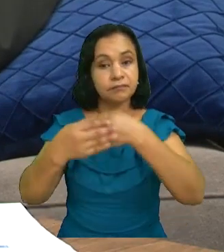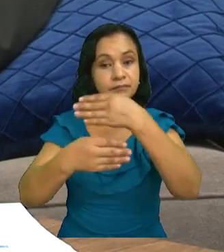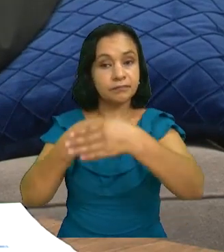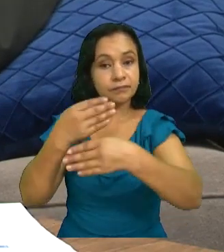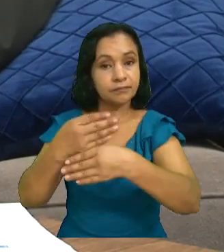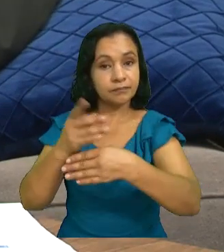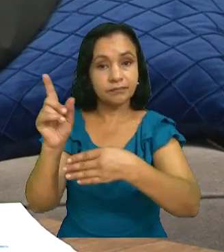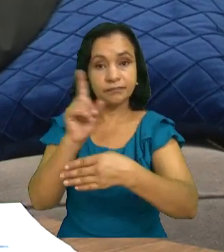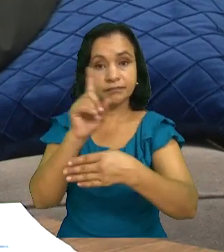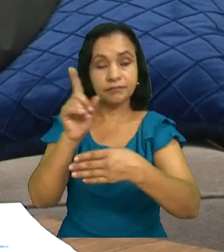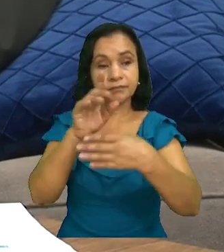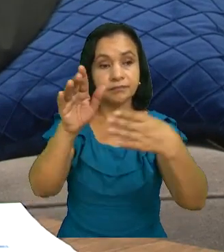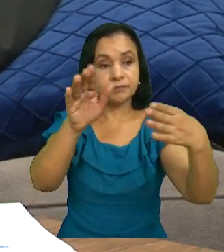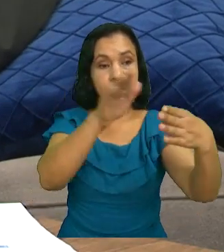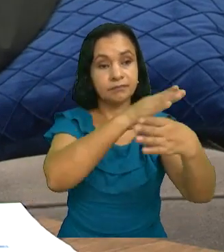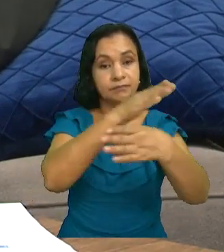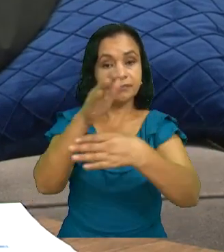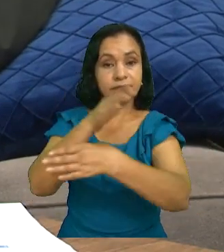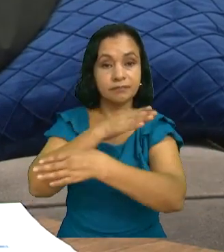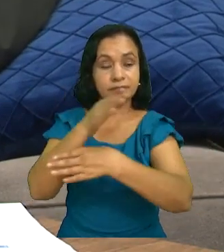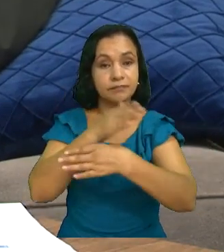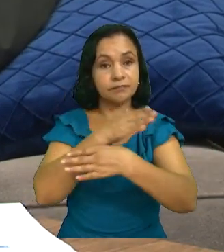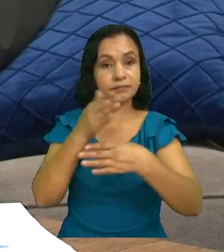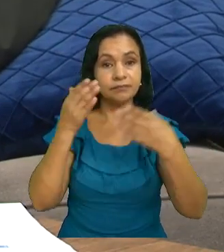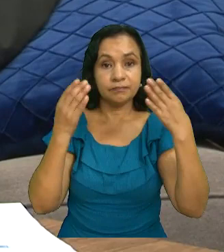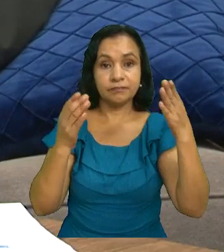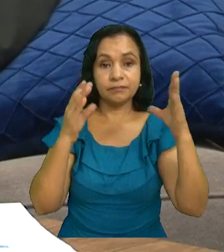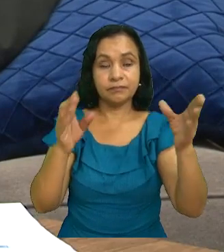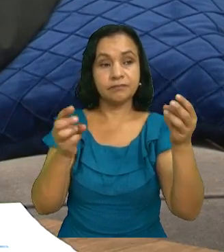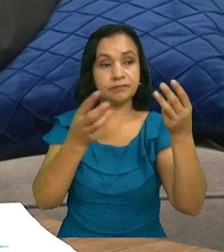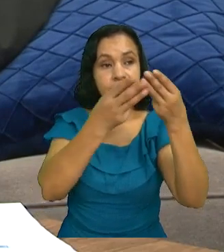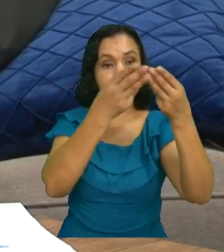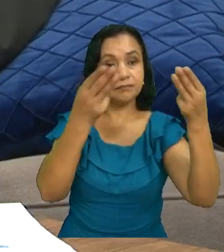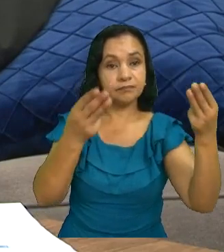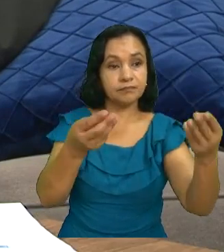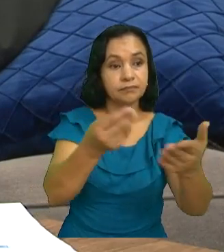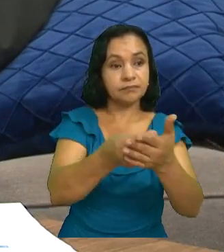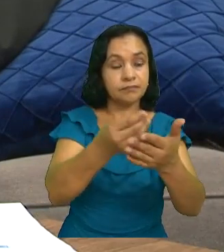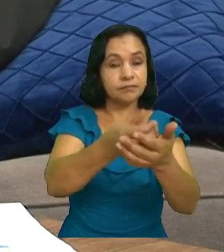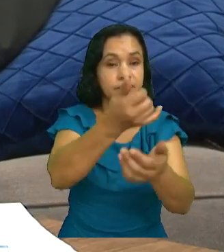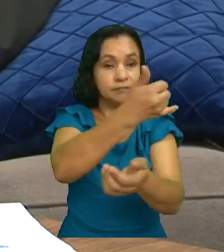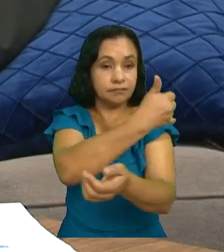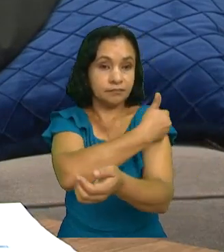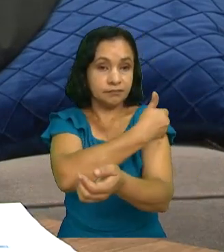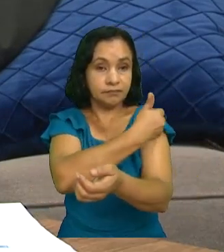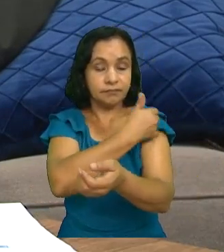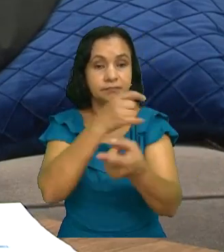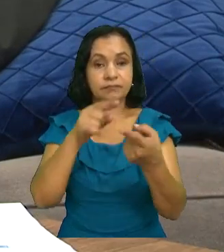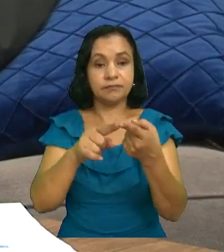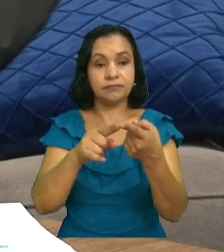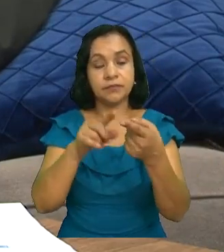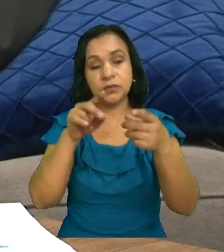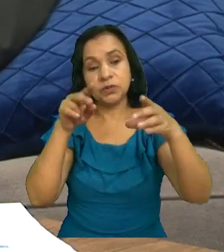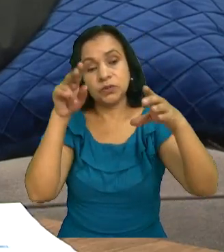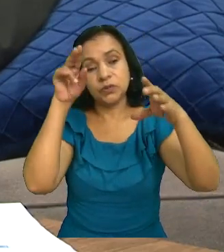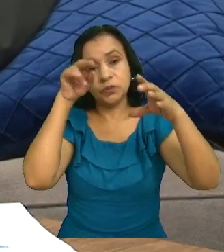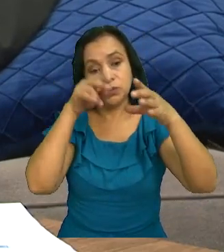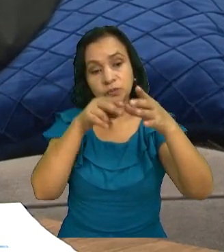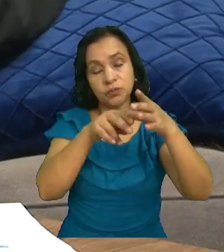la inversión muy sofisticada en equipamiento. De primera línea. Acelerador lineal.